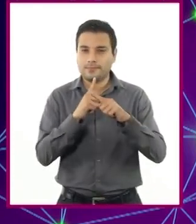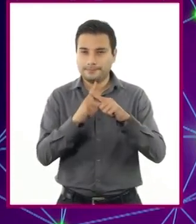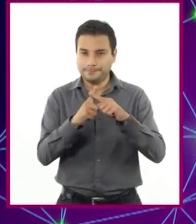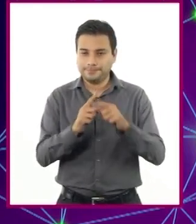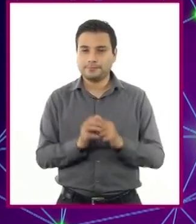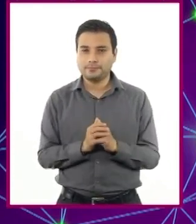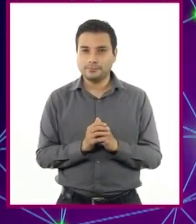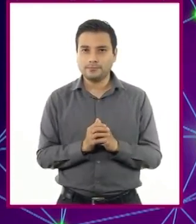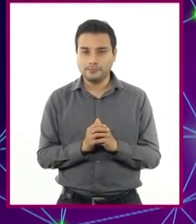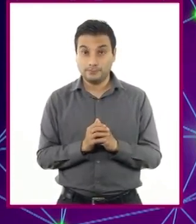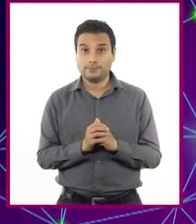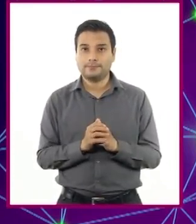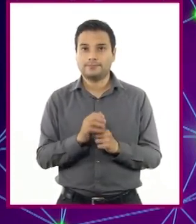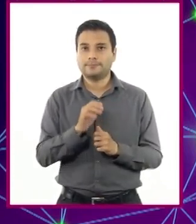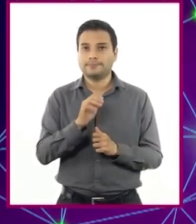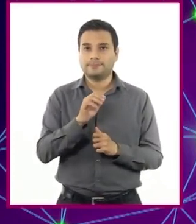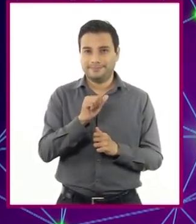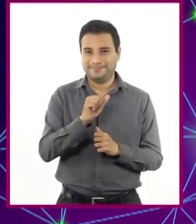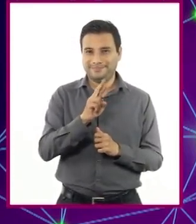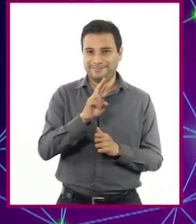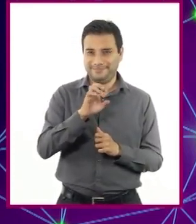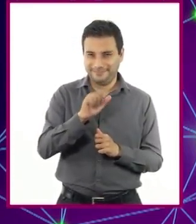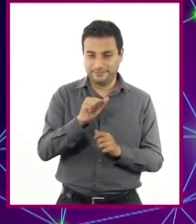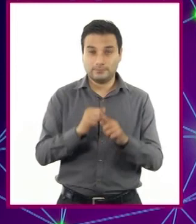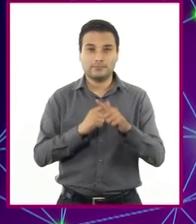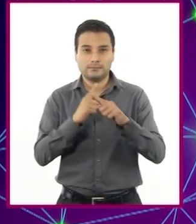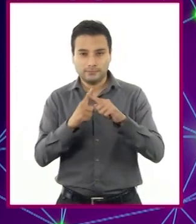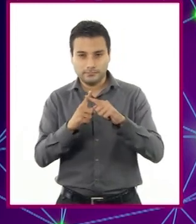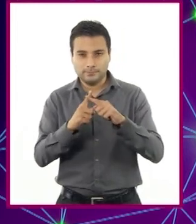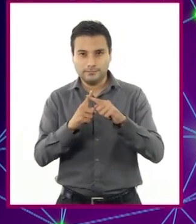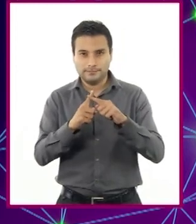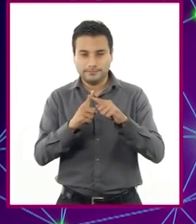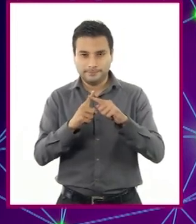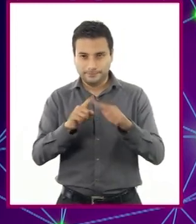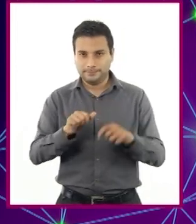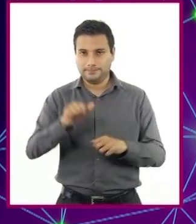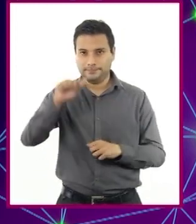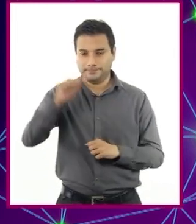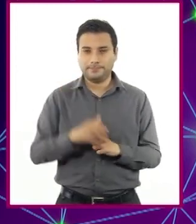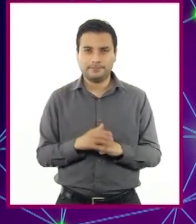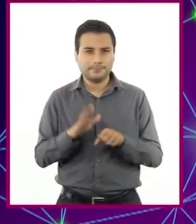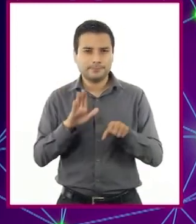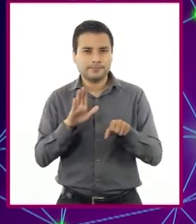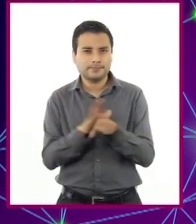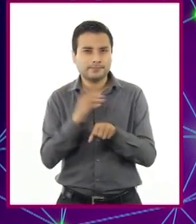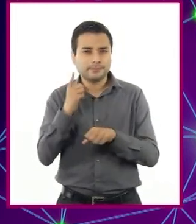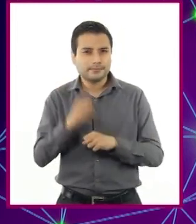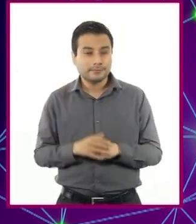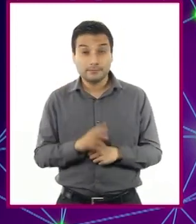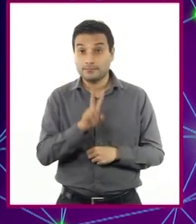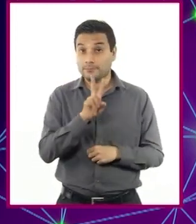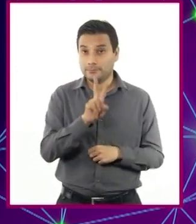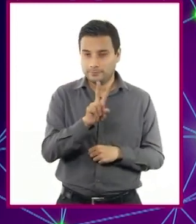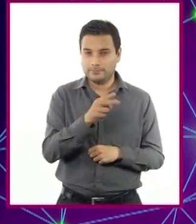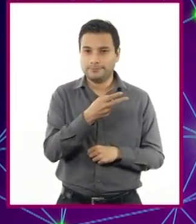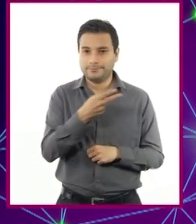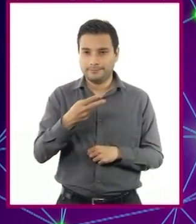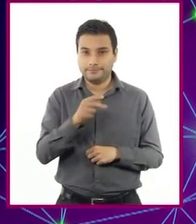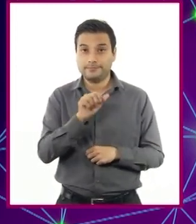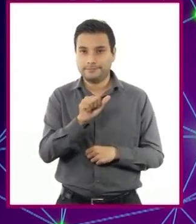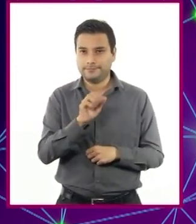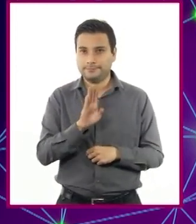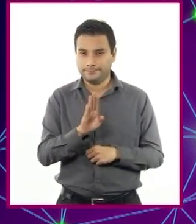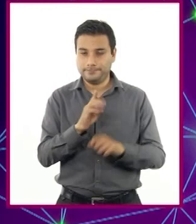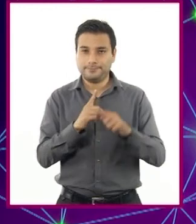valor del área de la base por la medida de la altura de la pecera, ya que la fórmula para el volumen es área de la